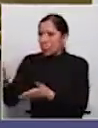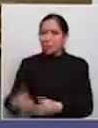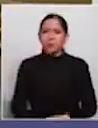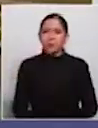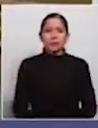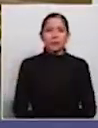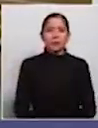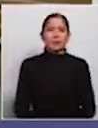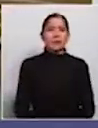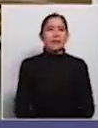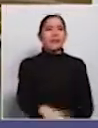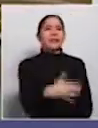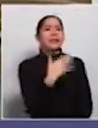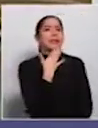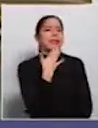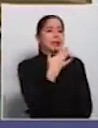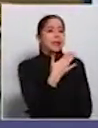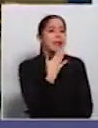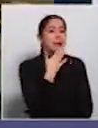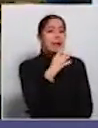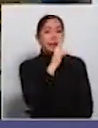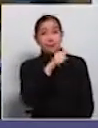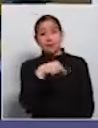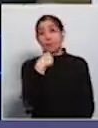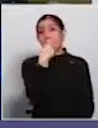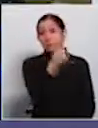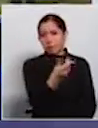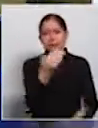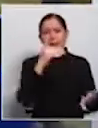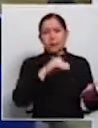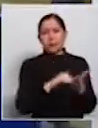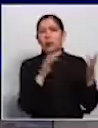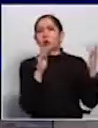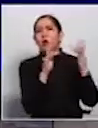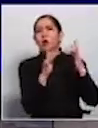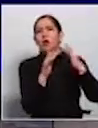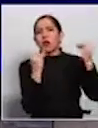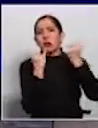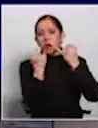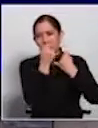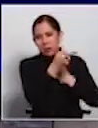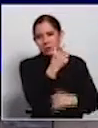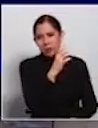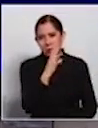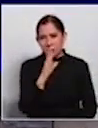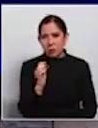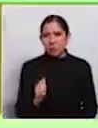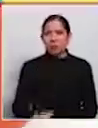Muchísimas gracias, Reina. Más adelante volvemos con más información desde Cochabamba.